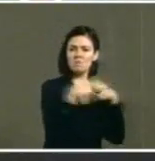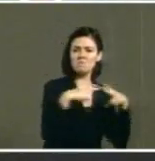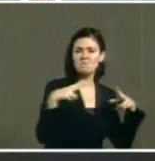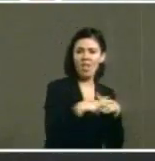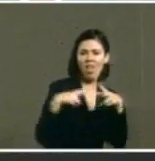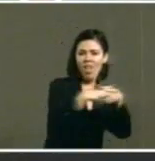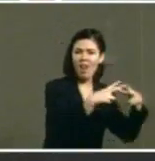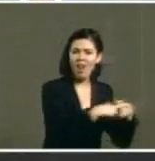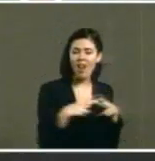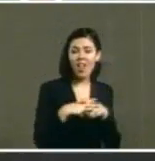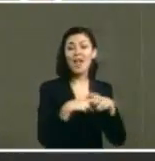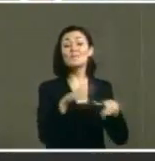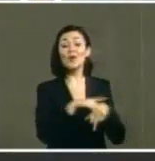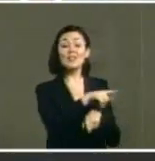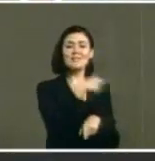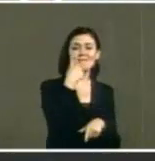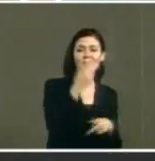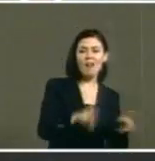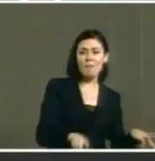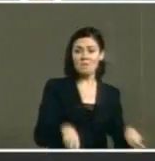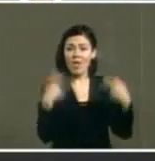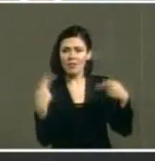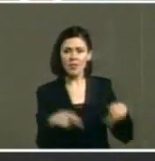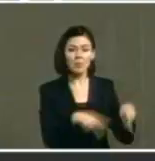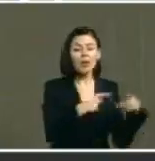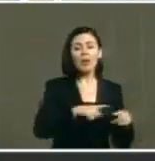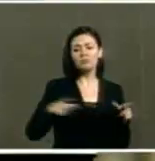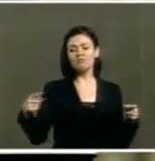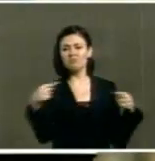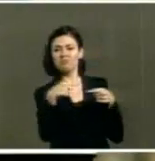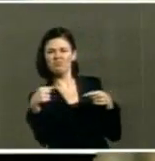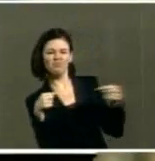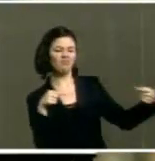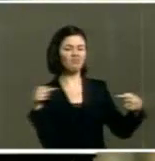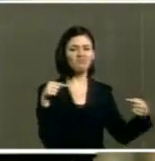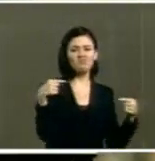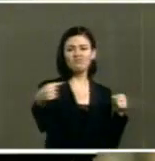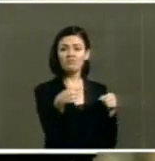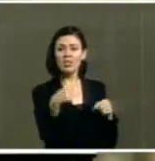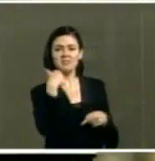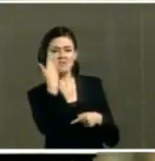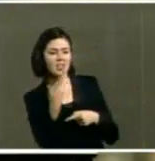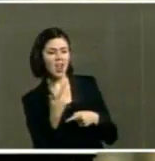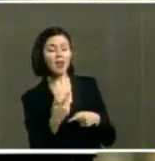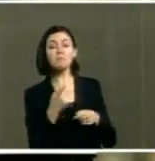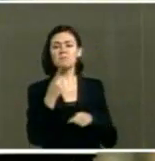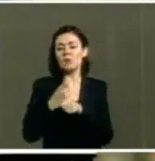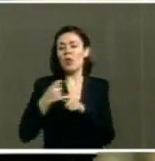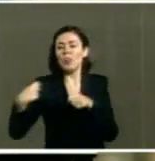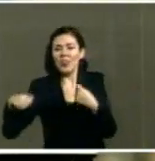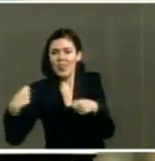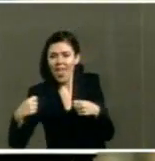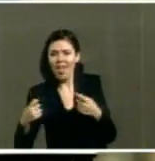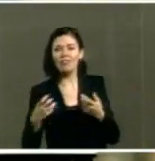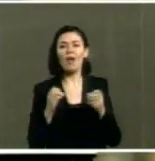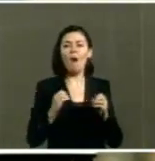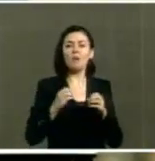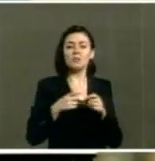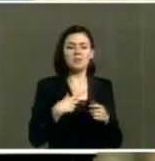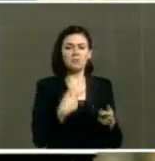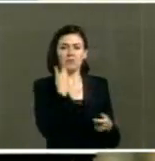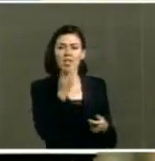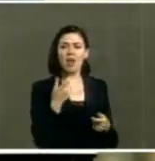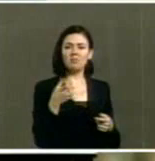vender su mercancía buscaron controlar bares, tienditas, giros negros, a través del control y dominio